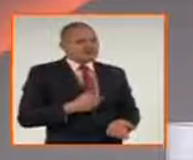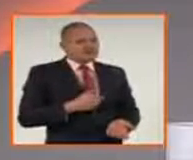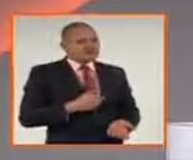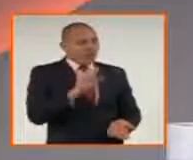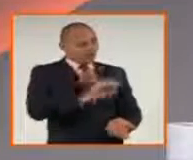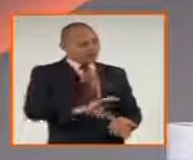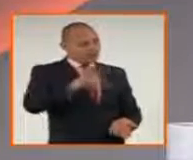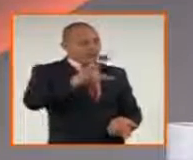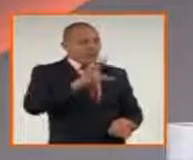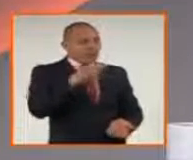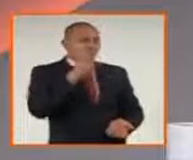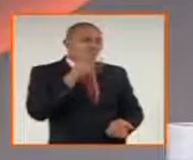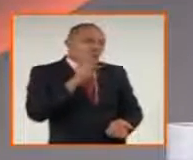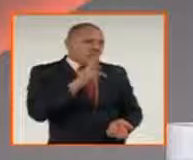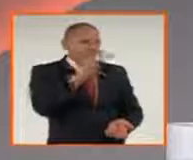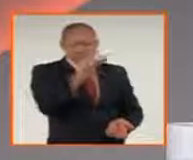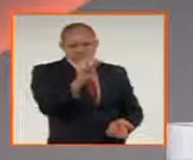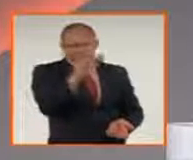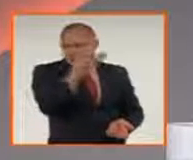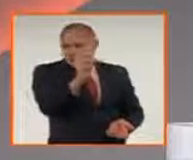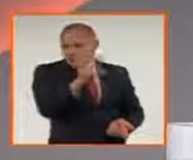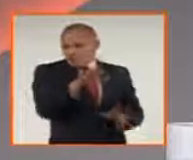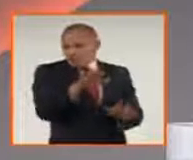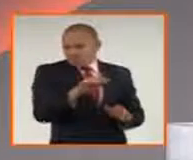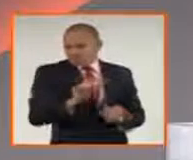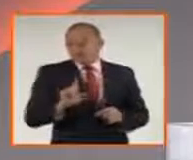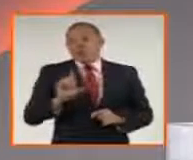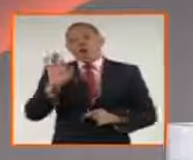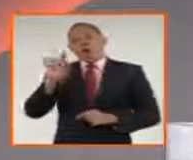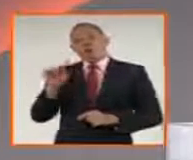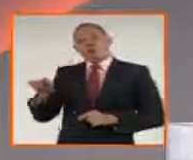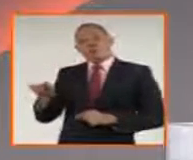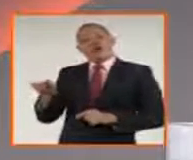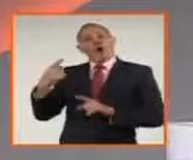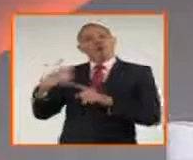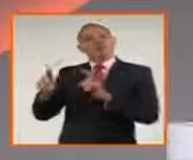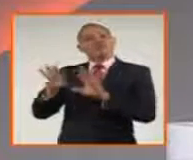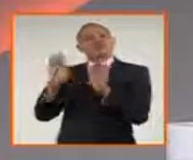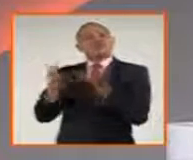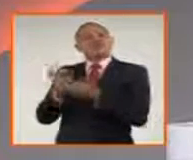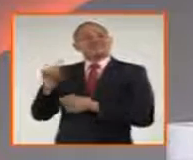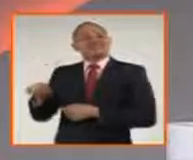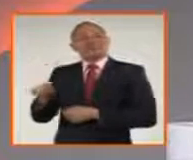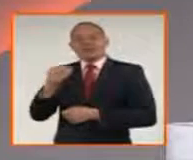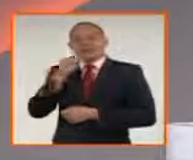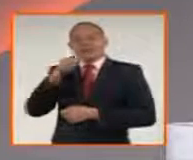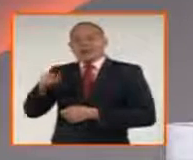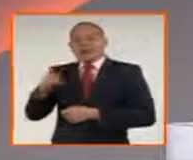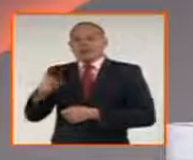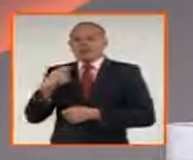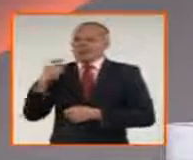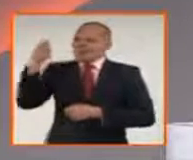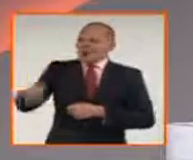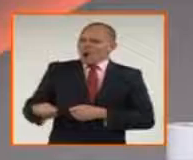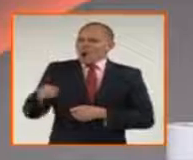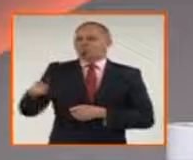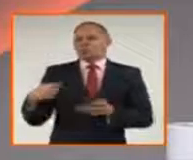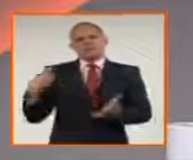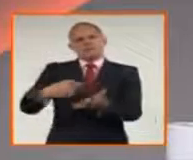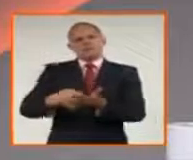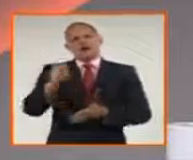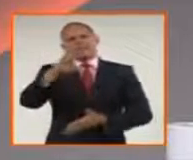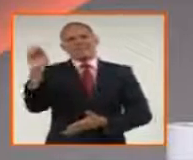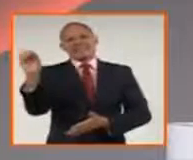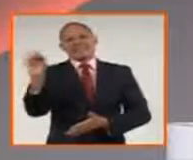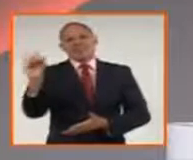fija. Si varían las circunstancias que le dieron origen, también puede modificarse. Pedirle al tribunal que modifique la pensión